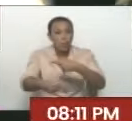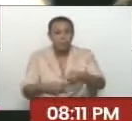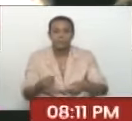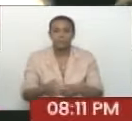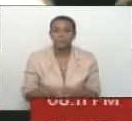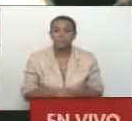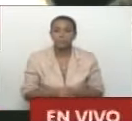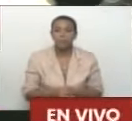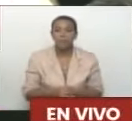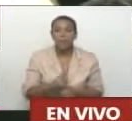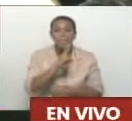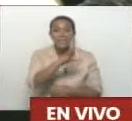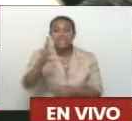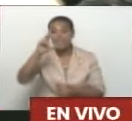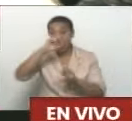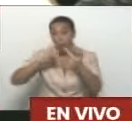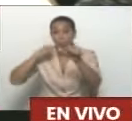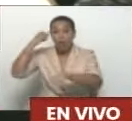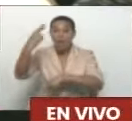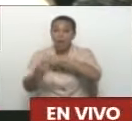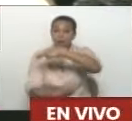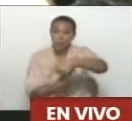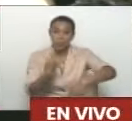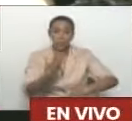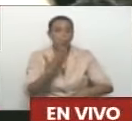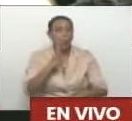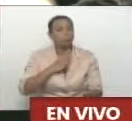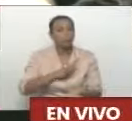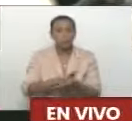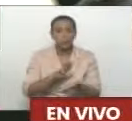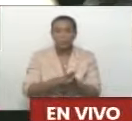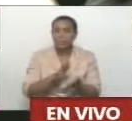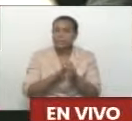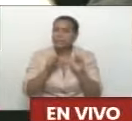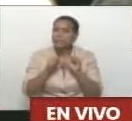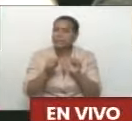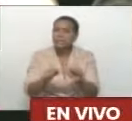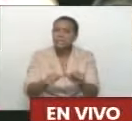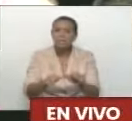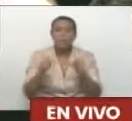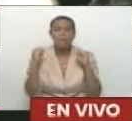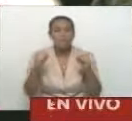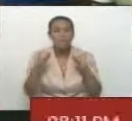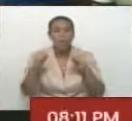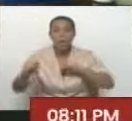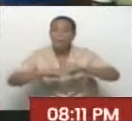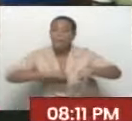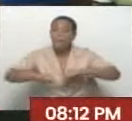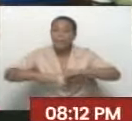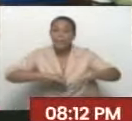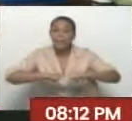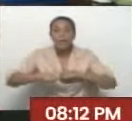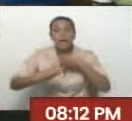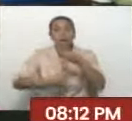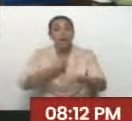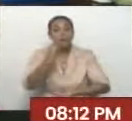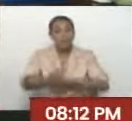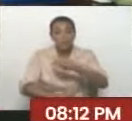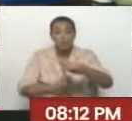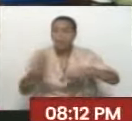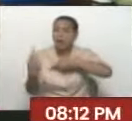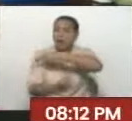dominarnos. 25 años de revolución y no nos quedaremos nunca quietos. Seguiremos alborotados, en movimiento, haciendo